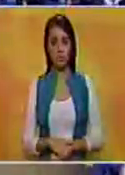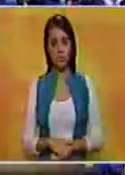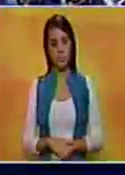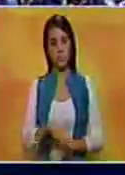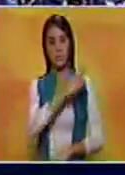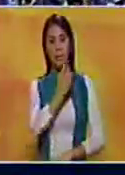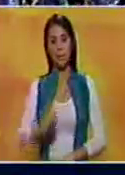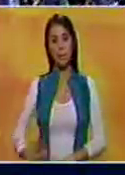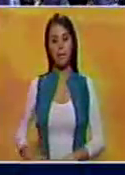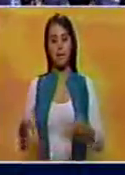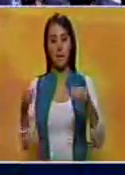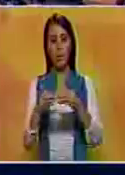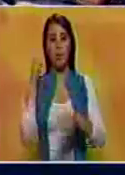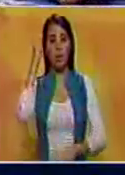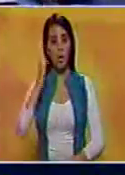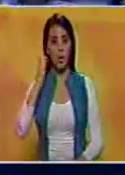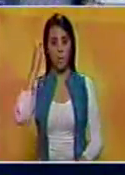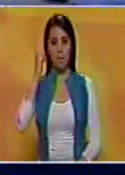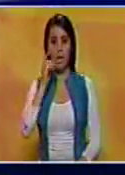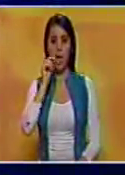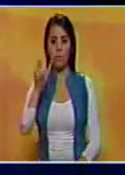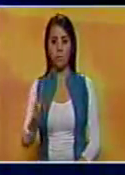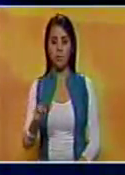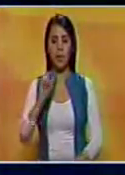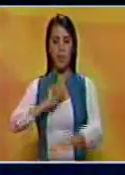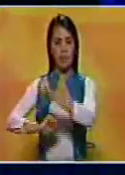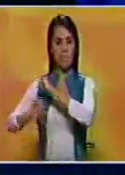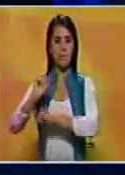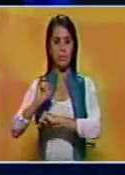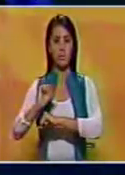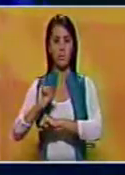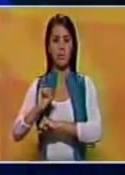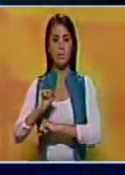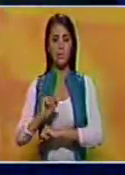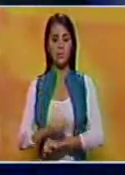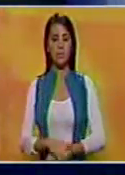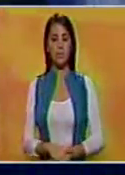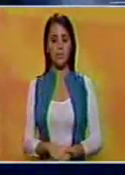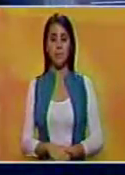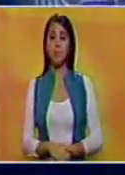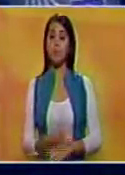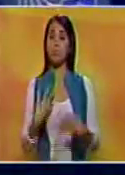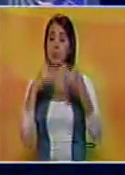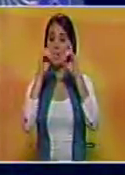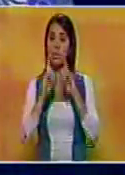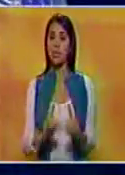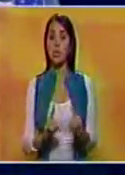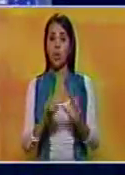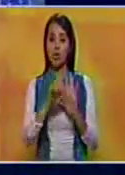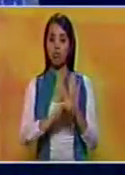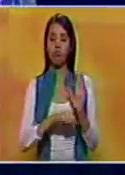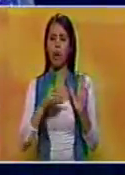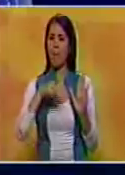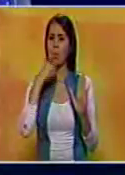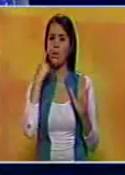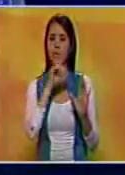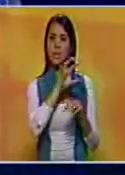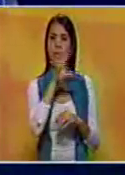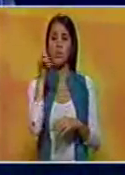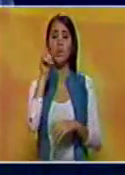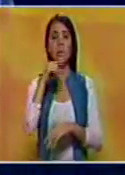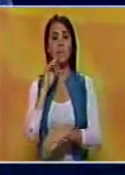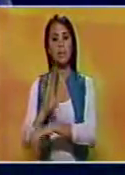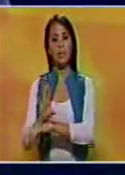El presidente de la Comisión Europea, Jean-Claude Juncker, defendió que la toma de ciertas decisiones en materia de política exterior y